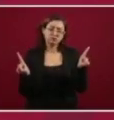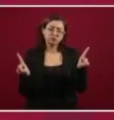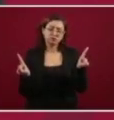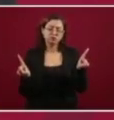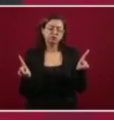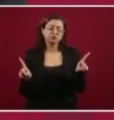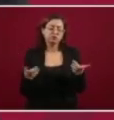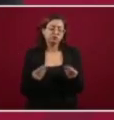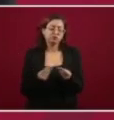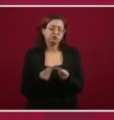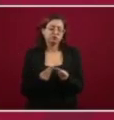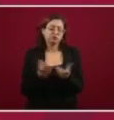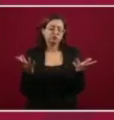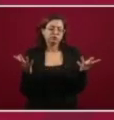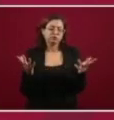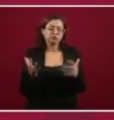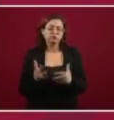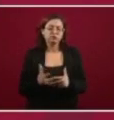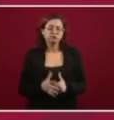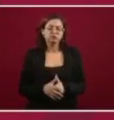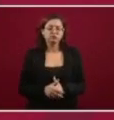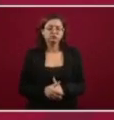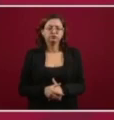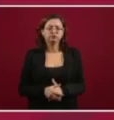desde luego